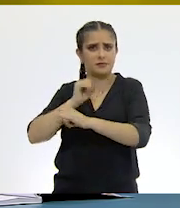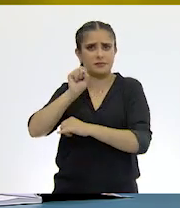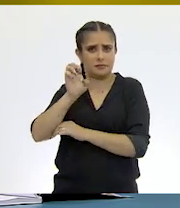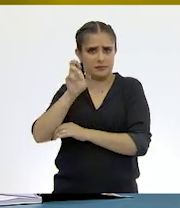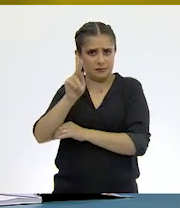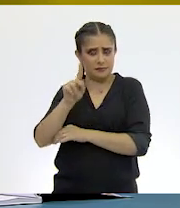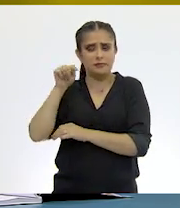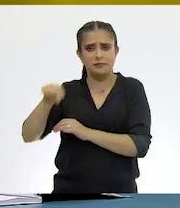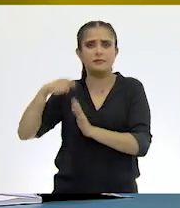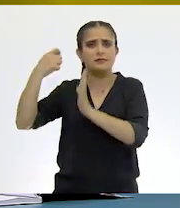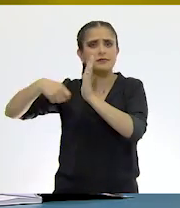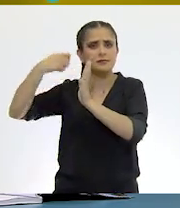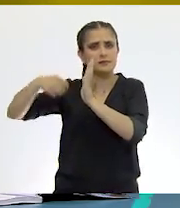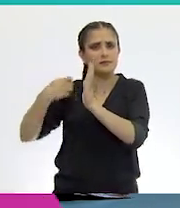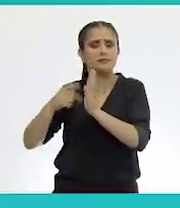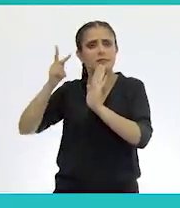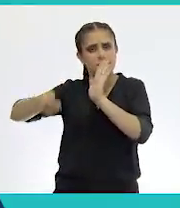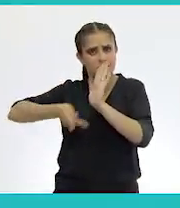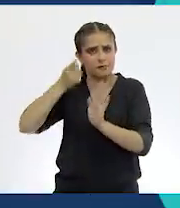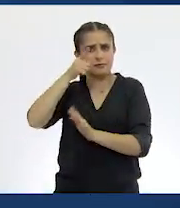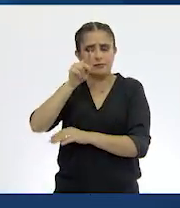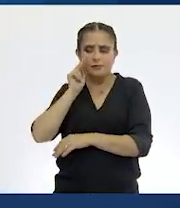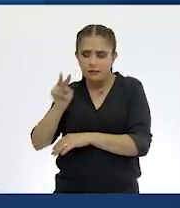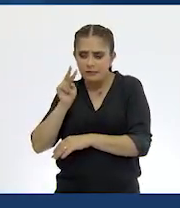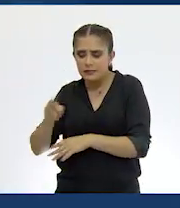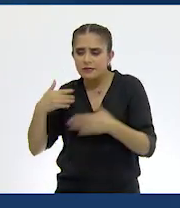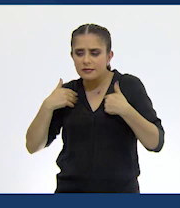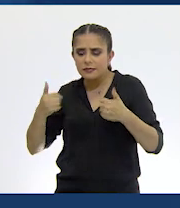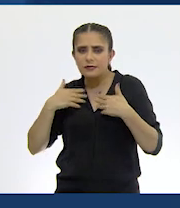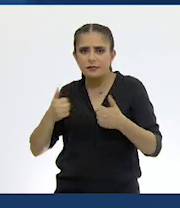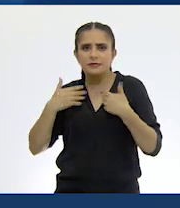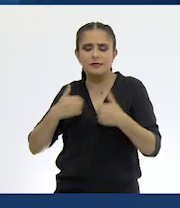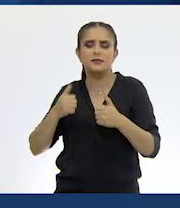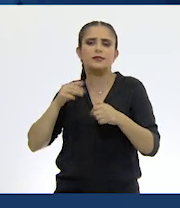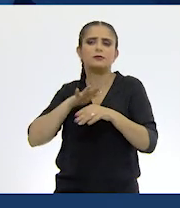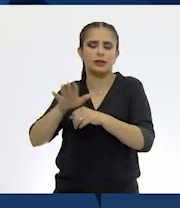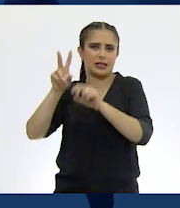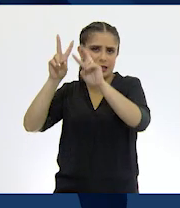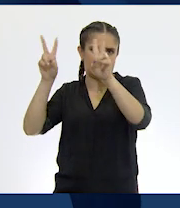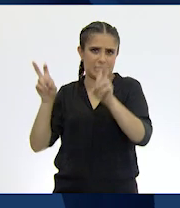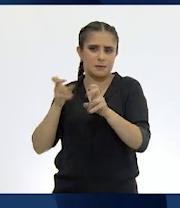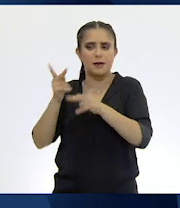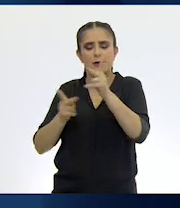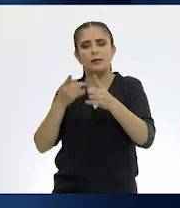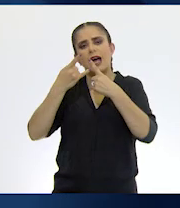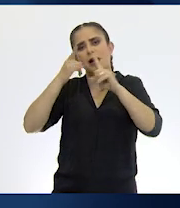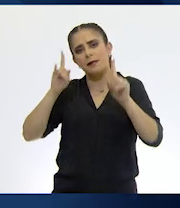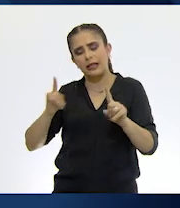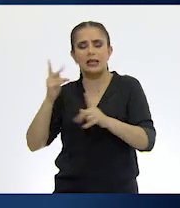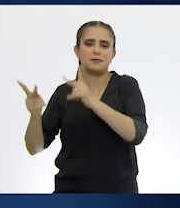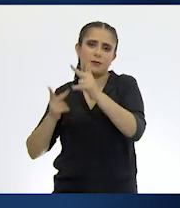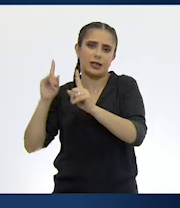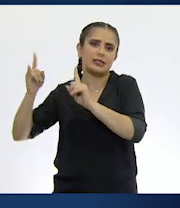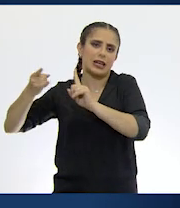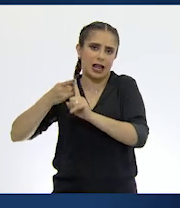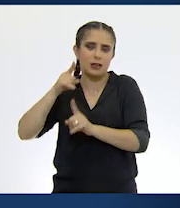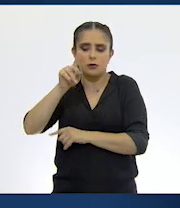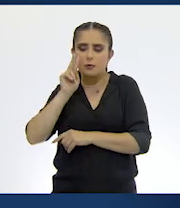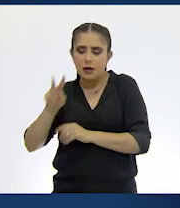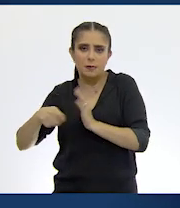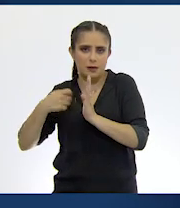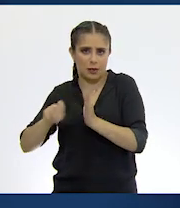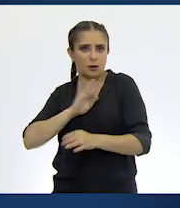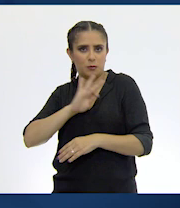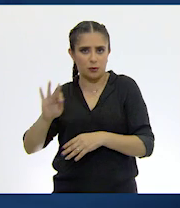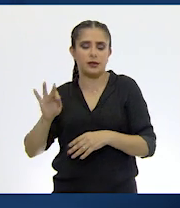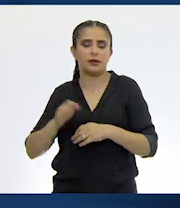más precisa esta información. Y aquí en tu libro, en la misma página 52, nos dice, reflexiona sobre el tipo de